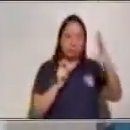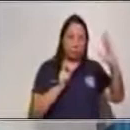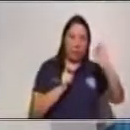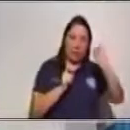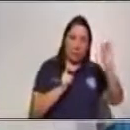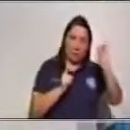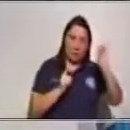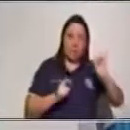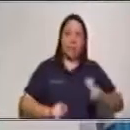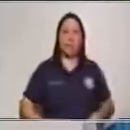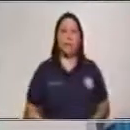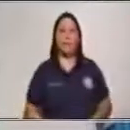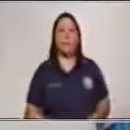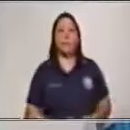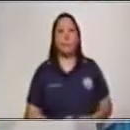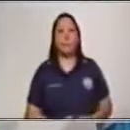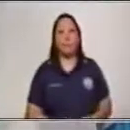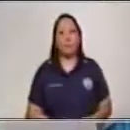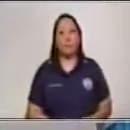números del lado izquierdo.